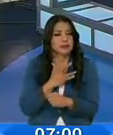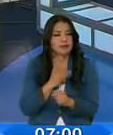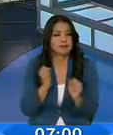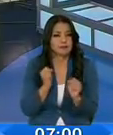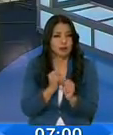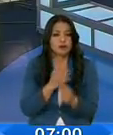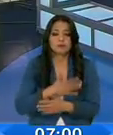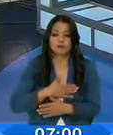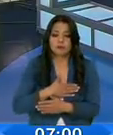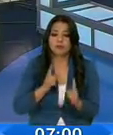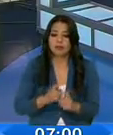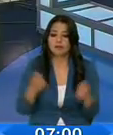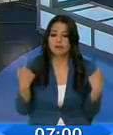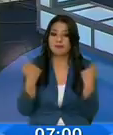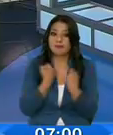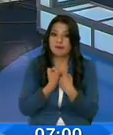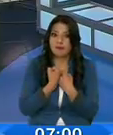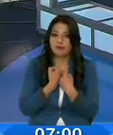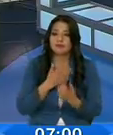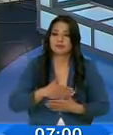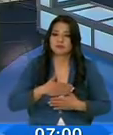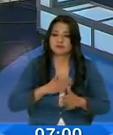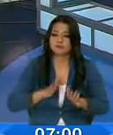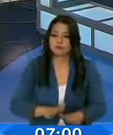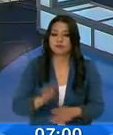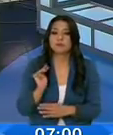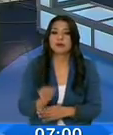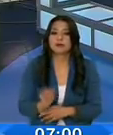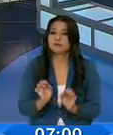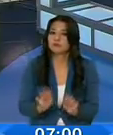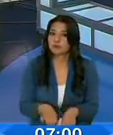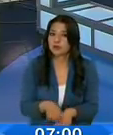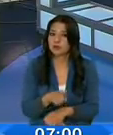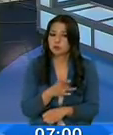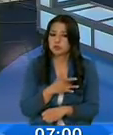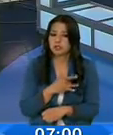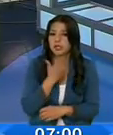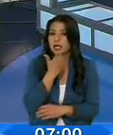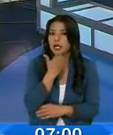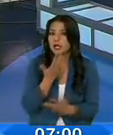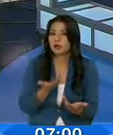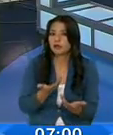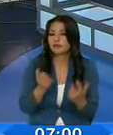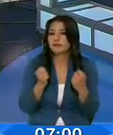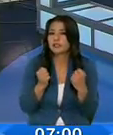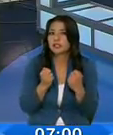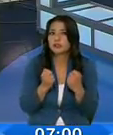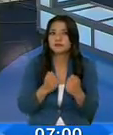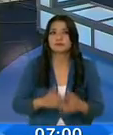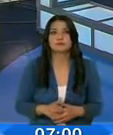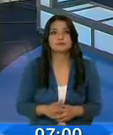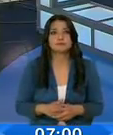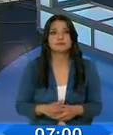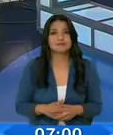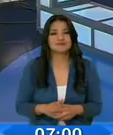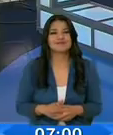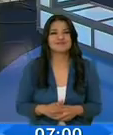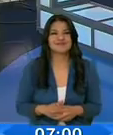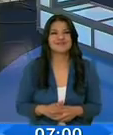que por favor salga abrigadito para que disfrute de este día martes, no se sienta tan con tanto frío, tan congelado como